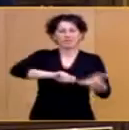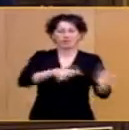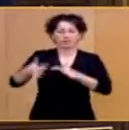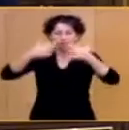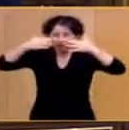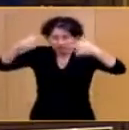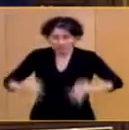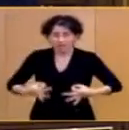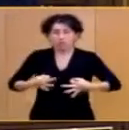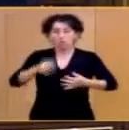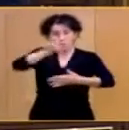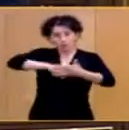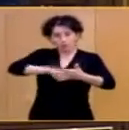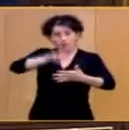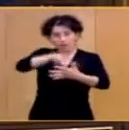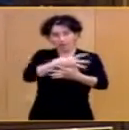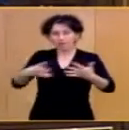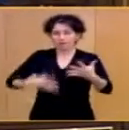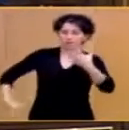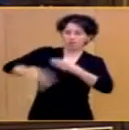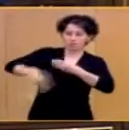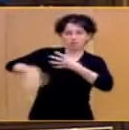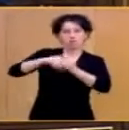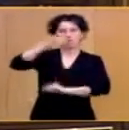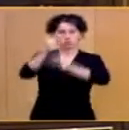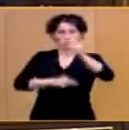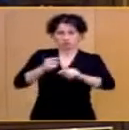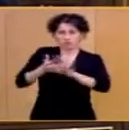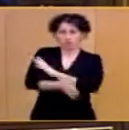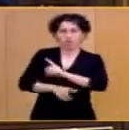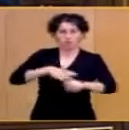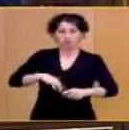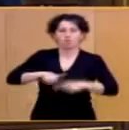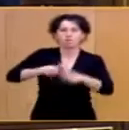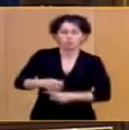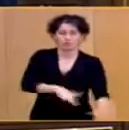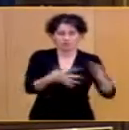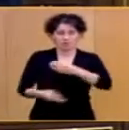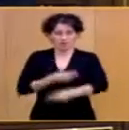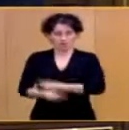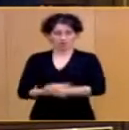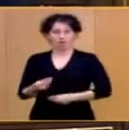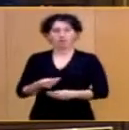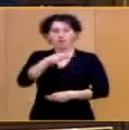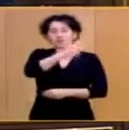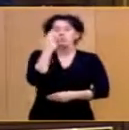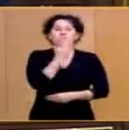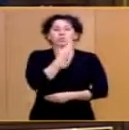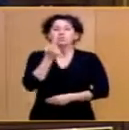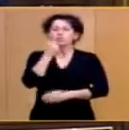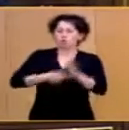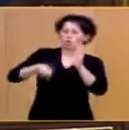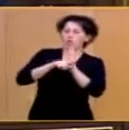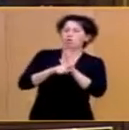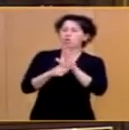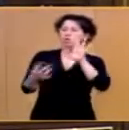que debe de ir acompañado de las previsiones presupuestarias que lo hagan posible. Un compromiso que debe contemplar no solo la conexión